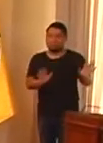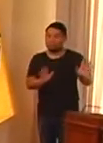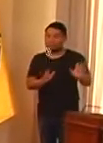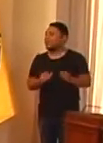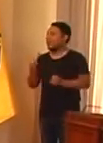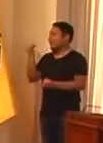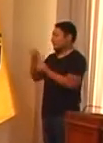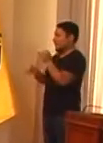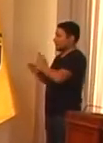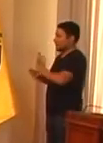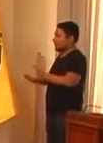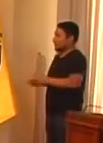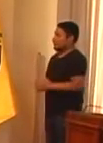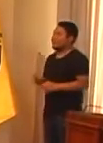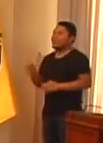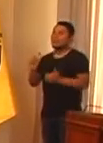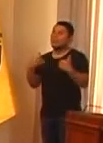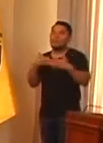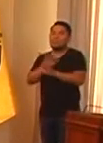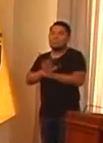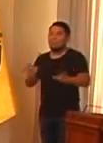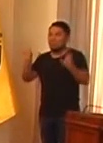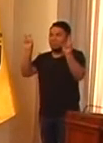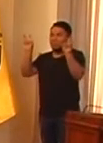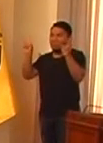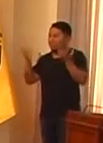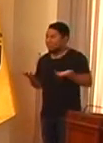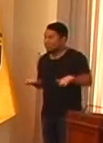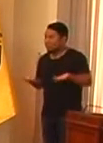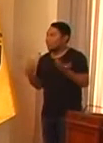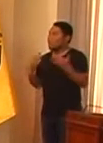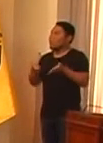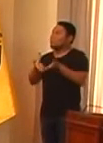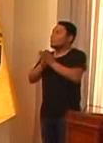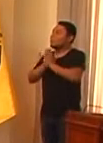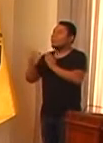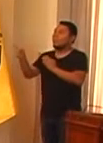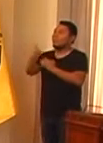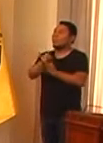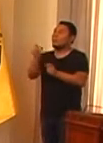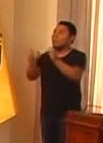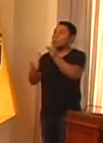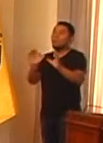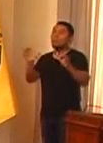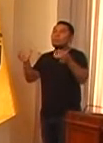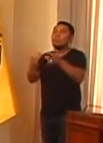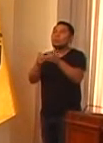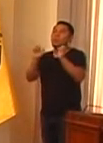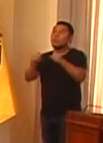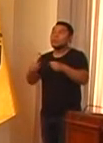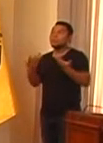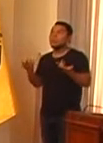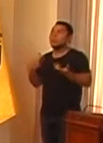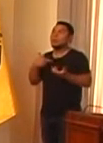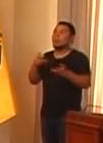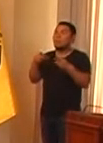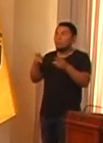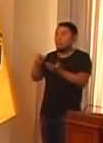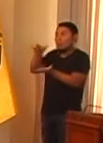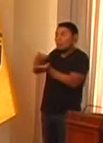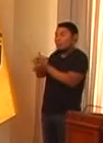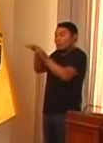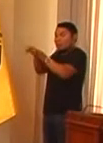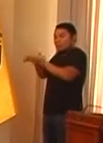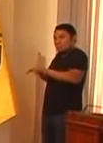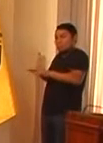Es todo, señor alcalde. No teniendo más temas que tratar, voy a pedirle a los miembros del Consejo que se sirvan a exonerarnos de la aprobación del